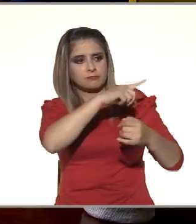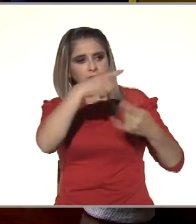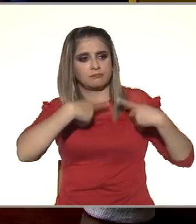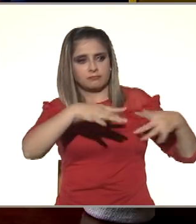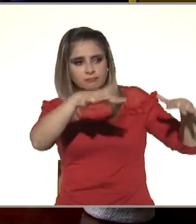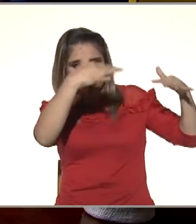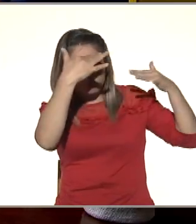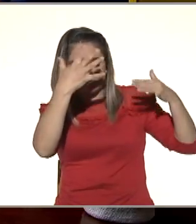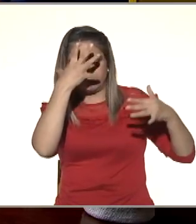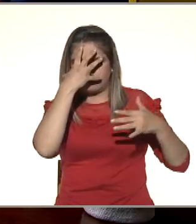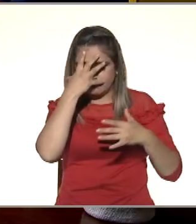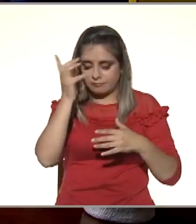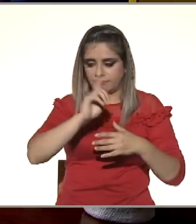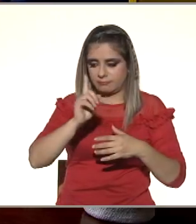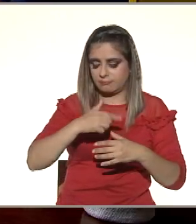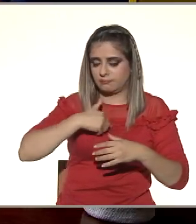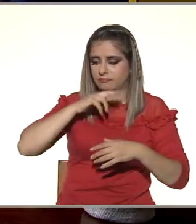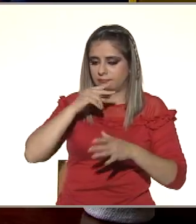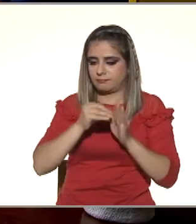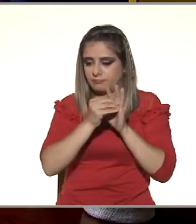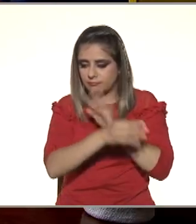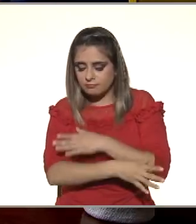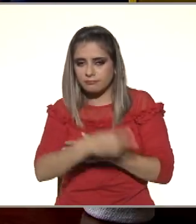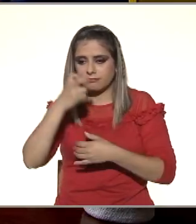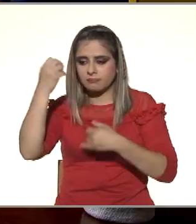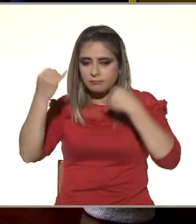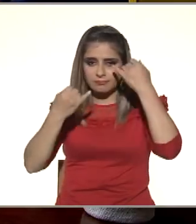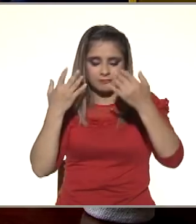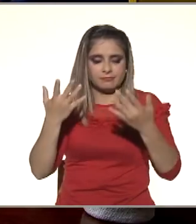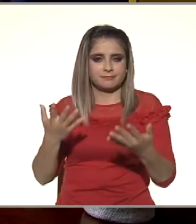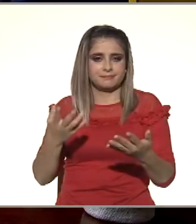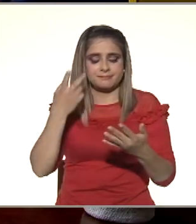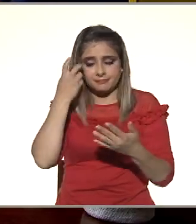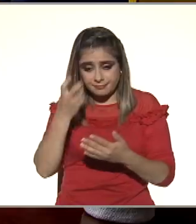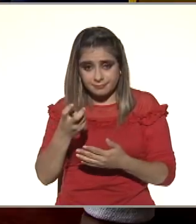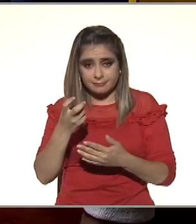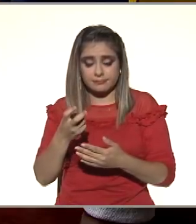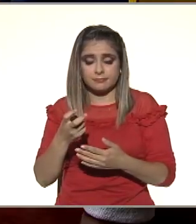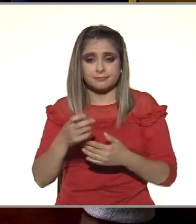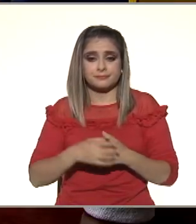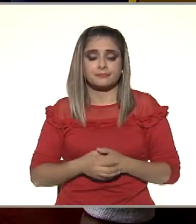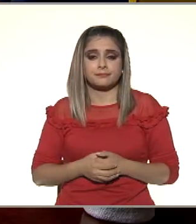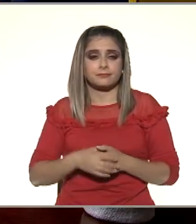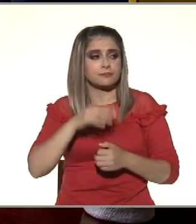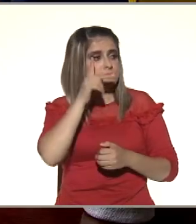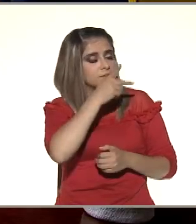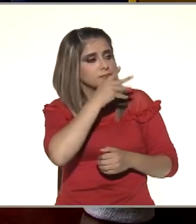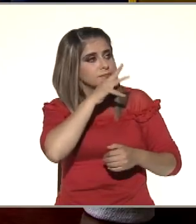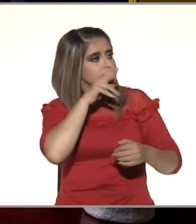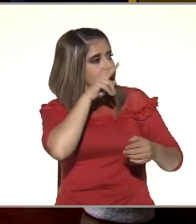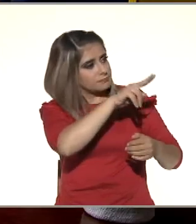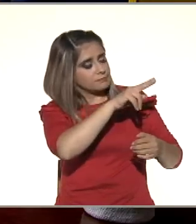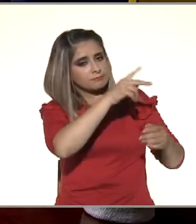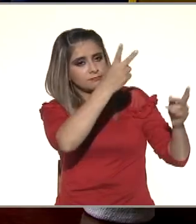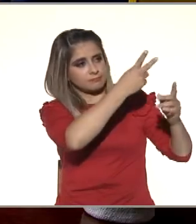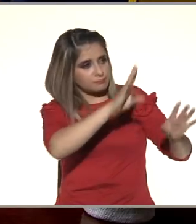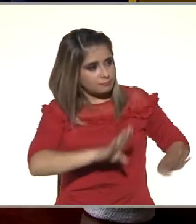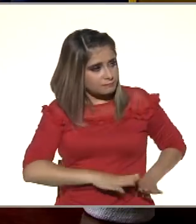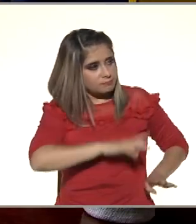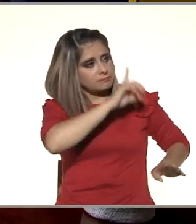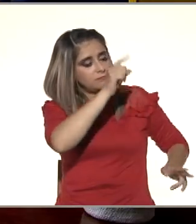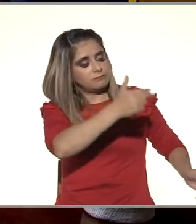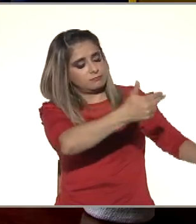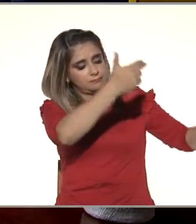infidelidad, heredamos patrones de relación. Y cuando heredamos estos patrones de relación, entonces heredamos precisamente